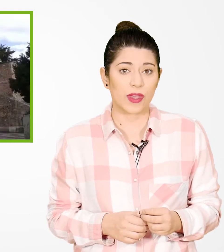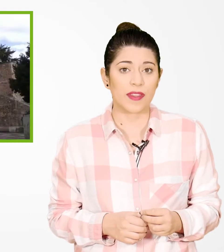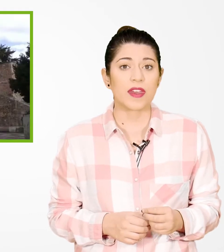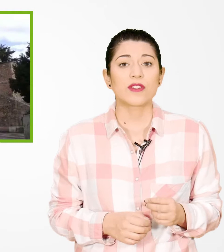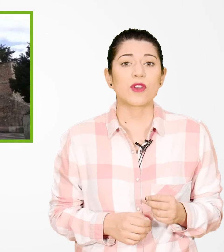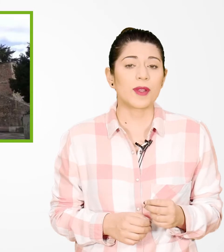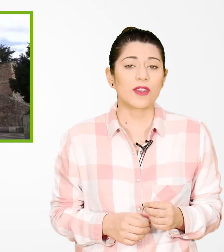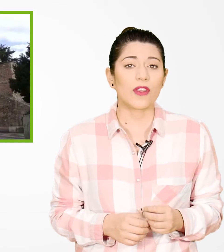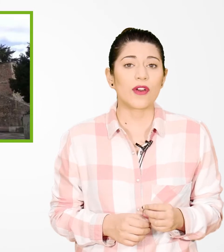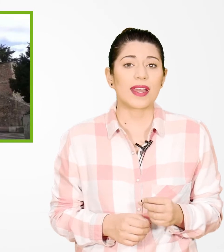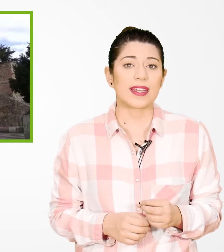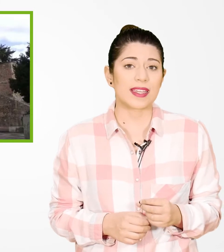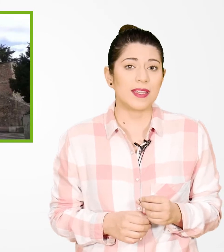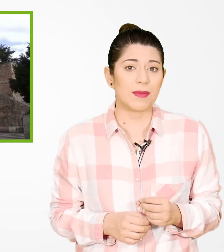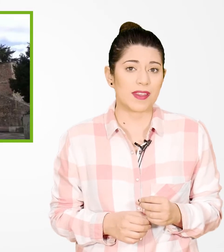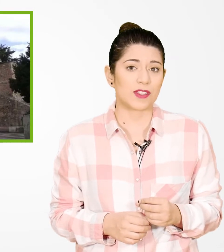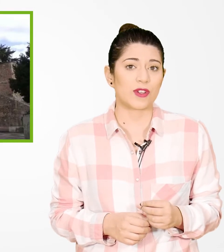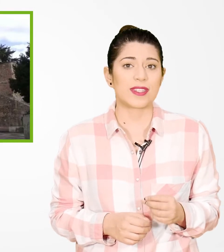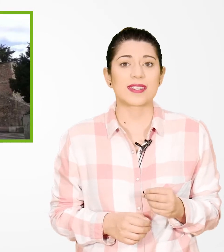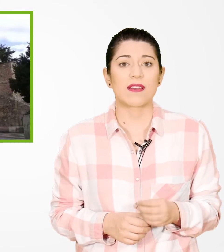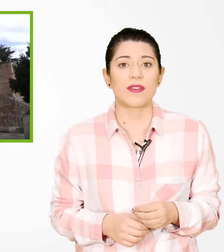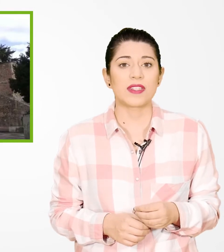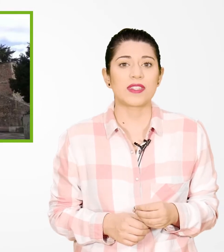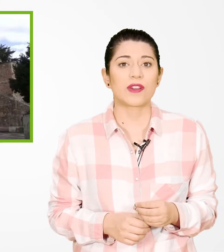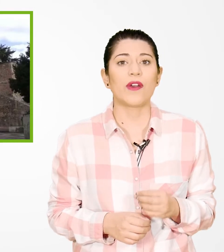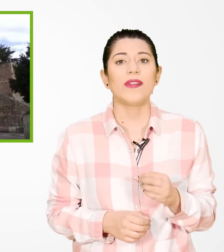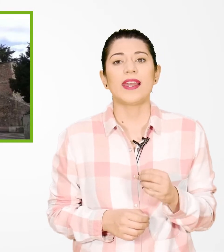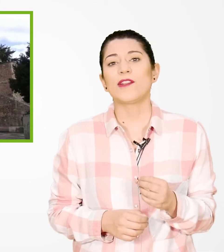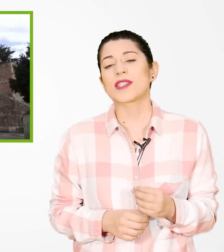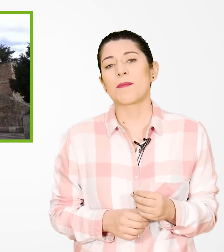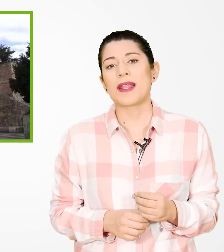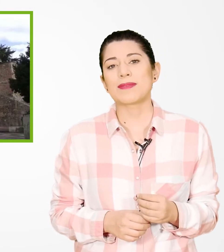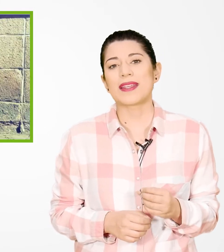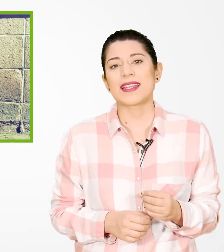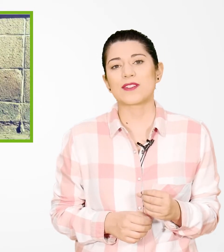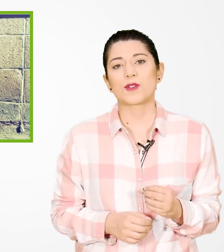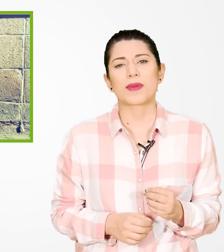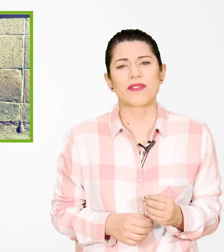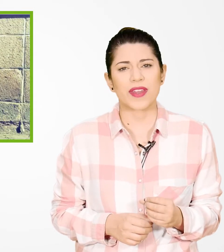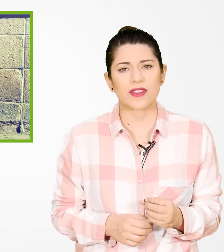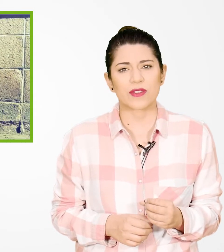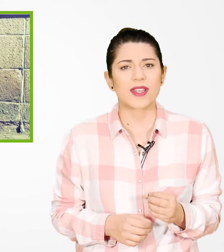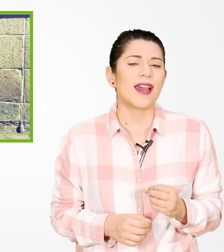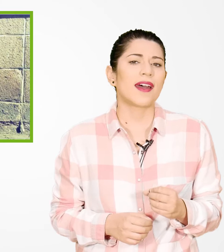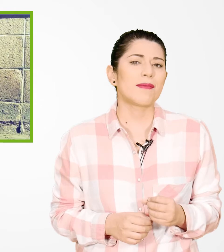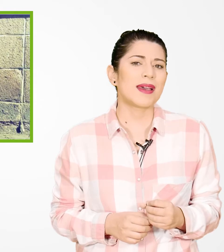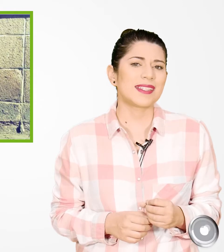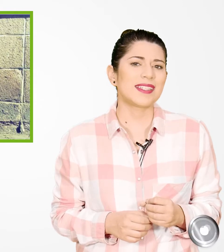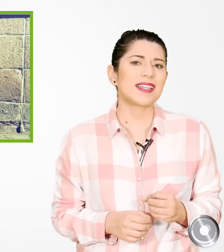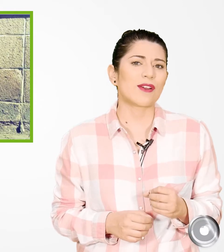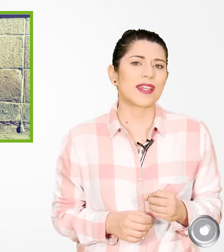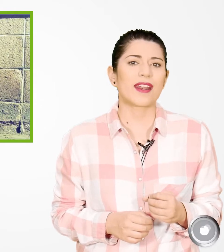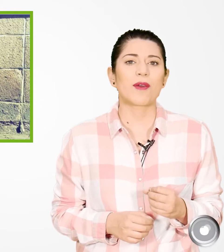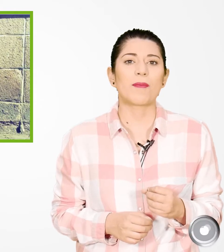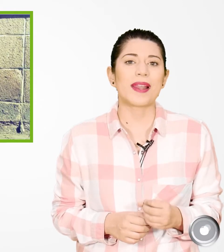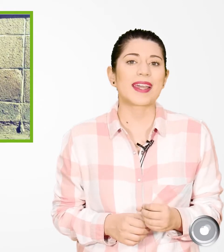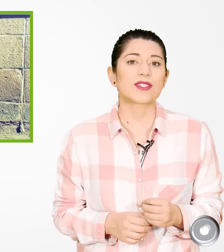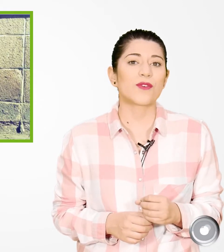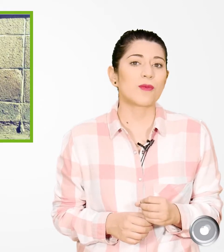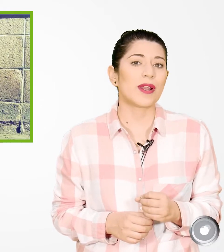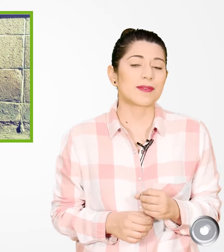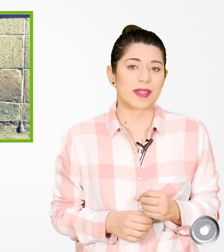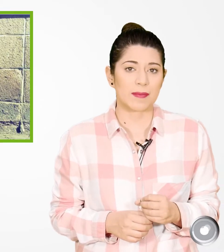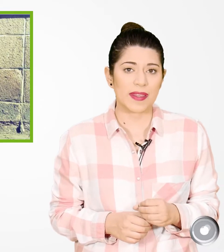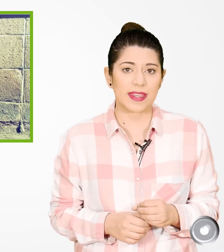de la ciudad, sobre todo en las inmediaciones de San Francisco, en los que plasma trazos perfectos, además de desarrollar